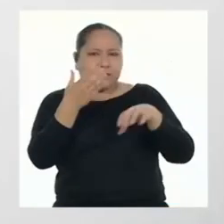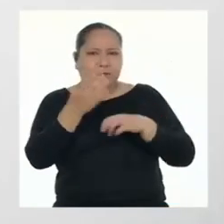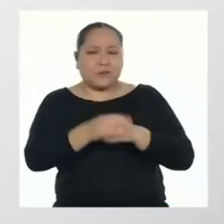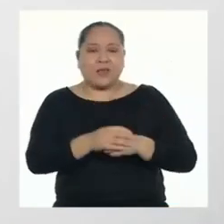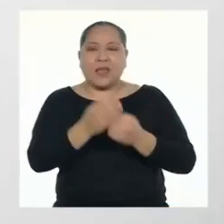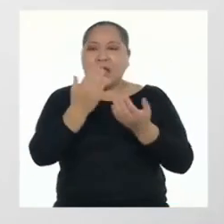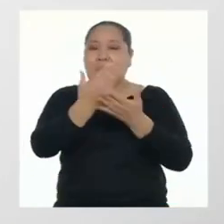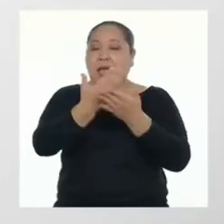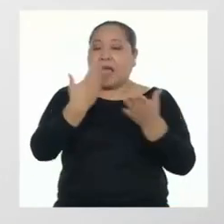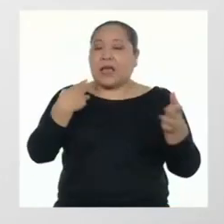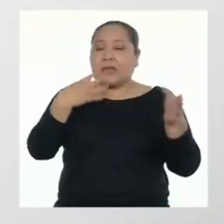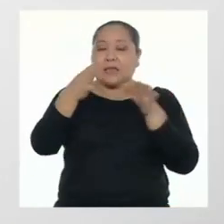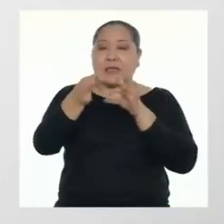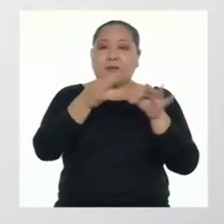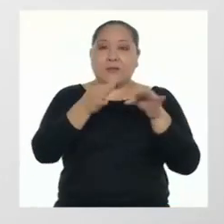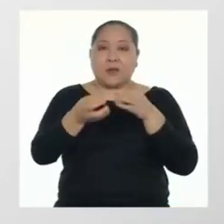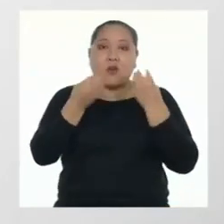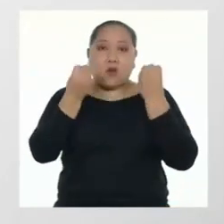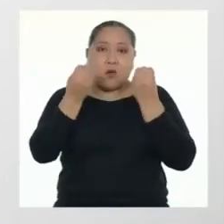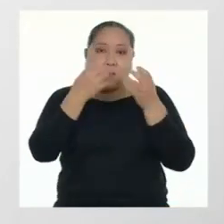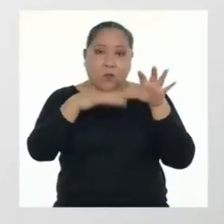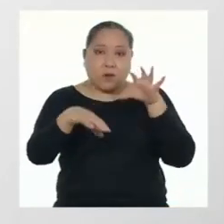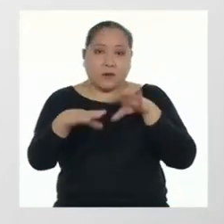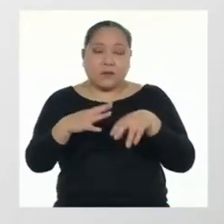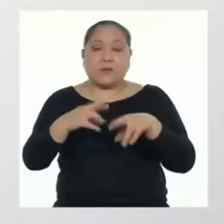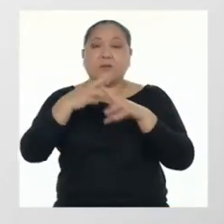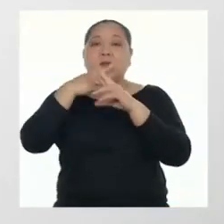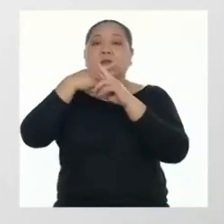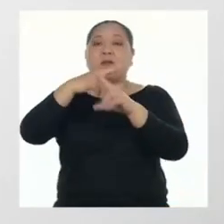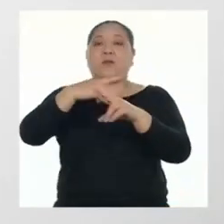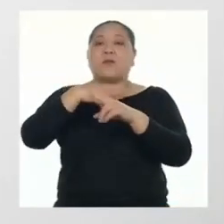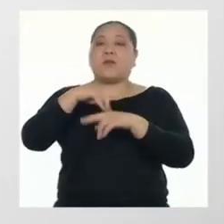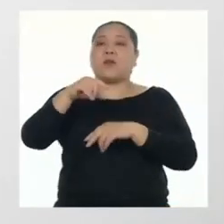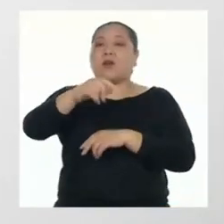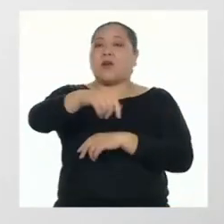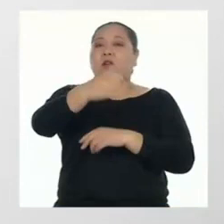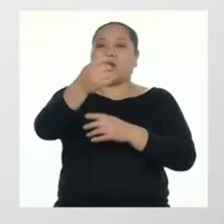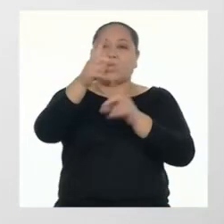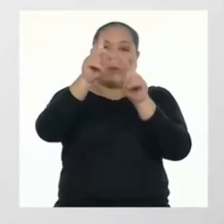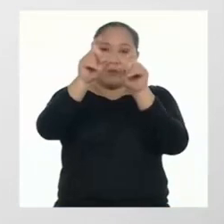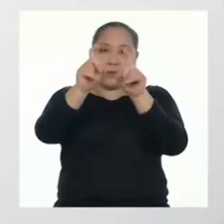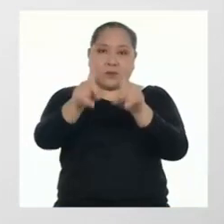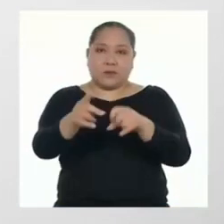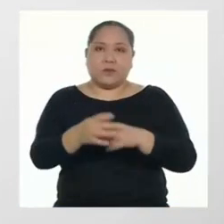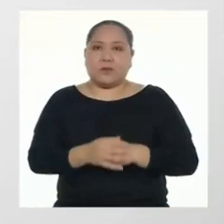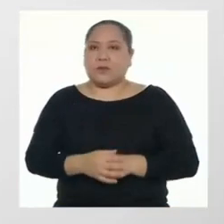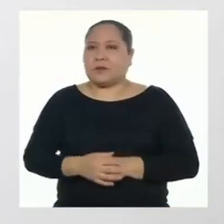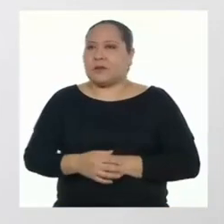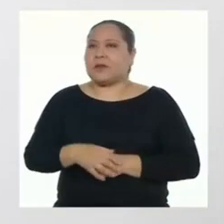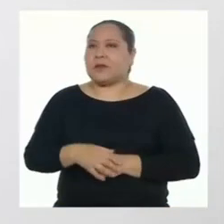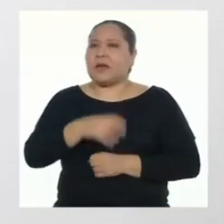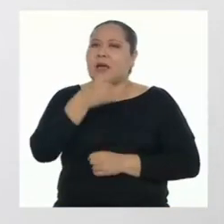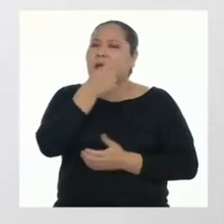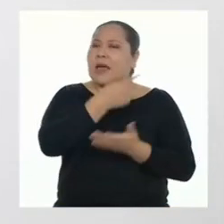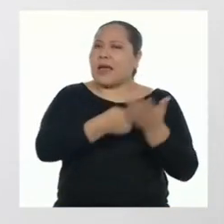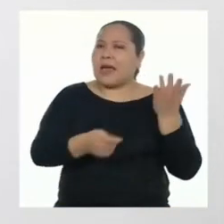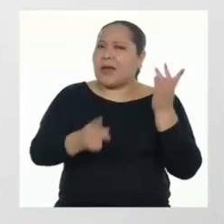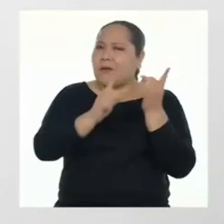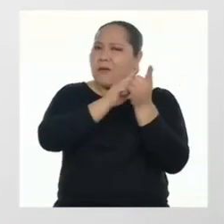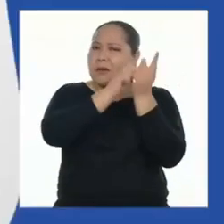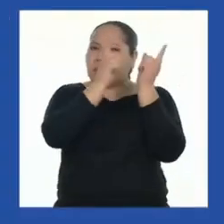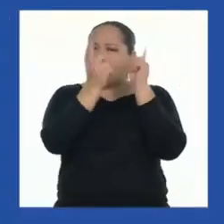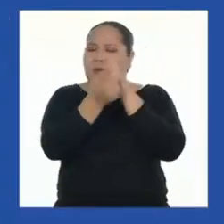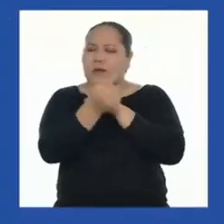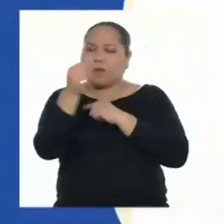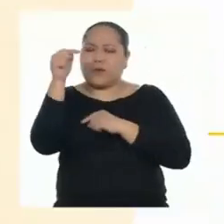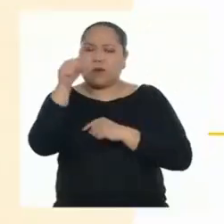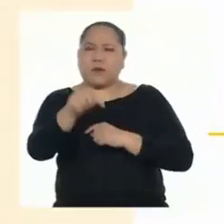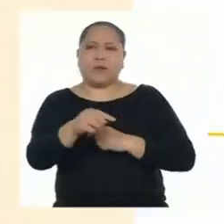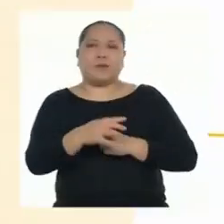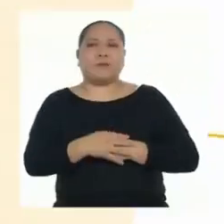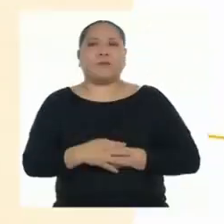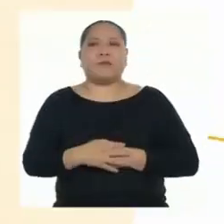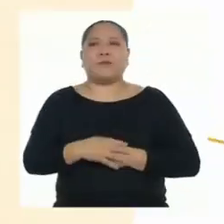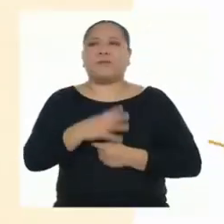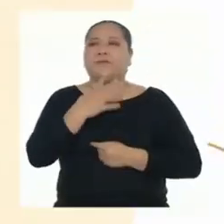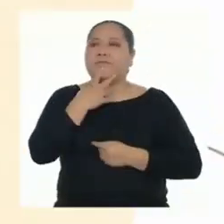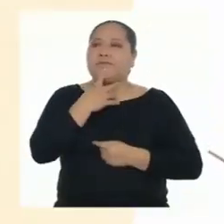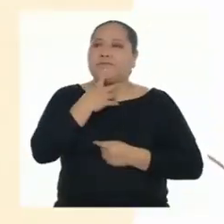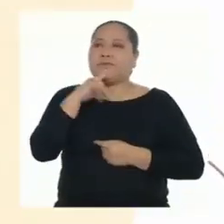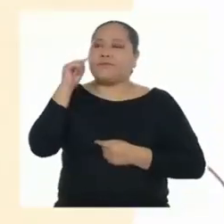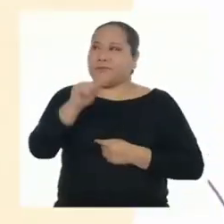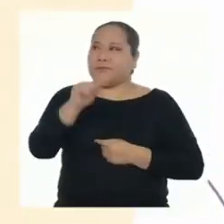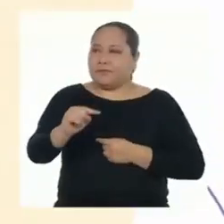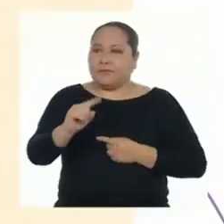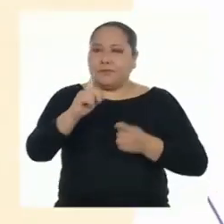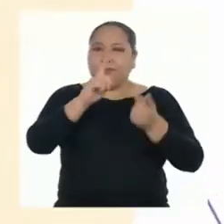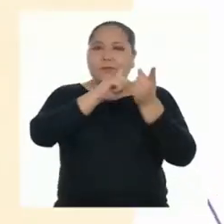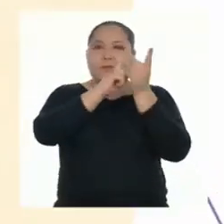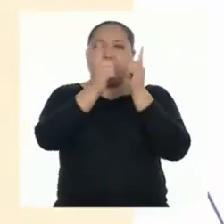de explicar cómo proceder, vamos a responder a la siguiente pregunta. ¿Qué vas a modificar en la actividad? A ver,